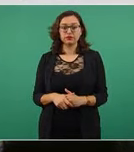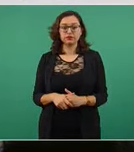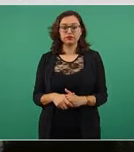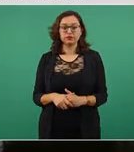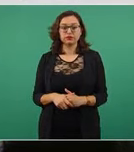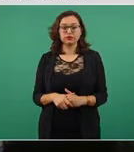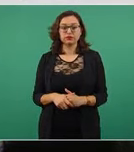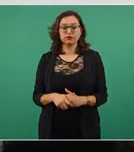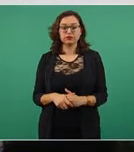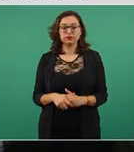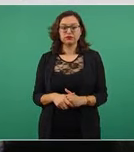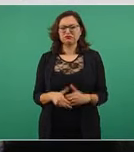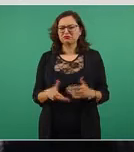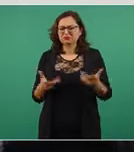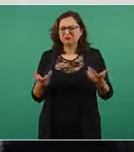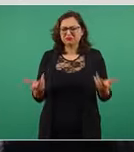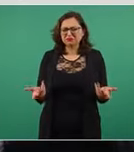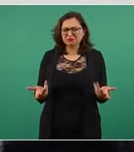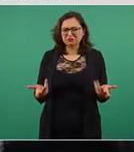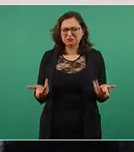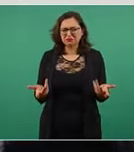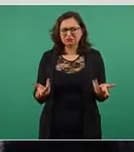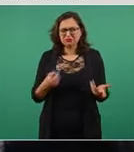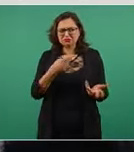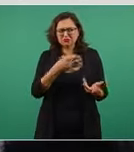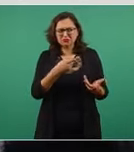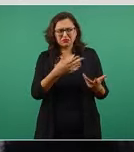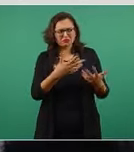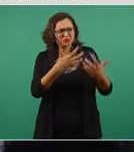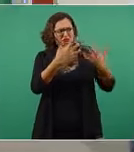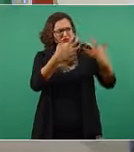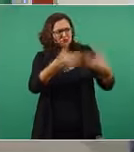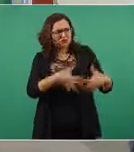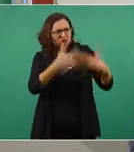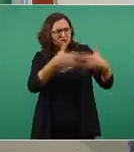¿Cómo se han de establecer industrias?